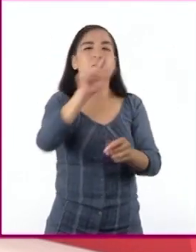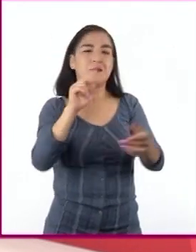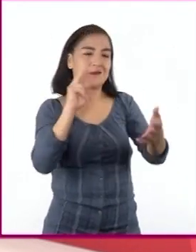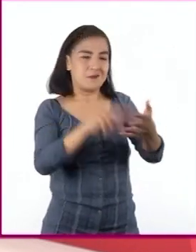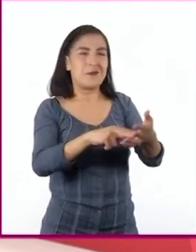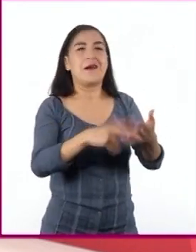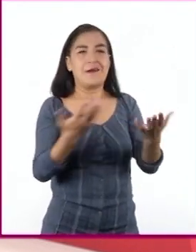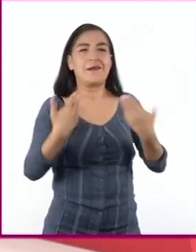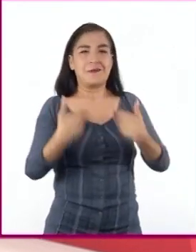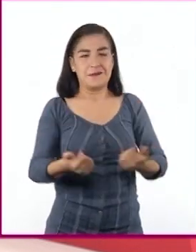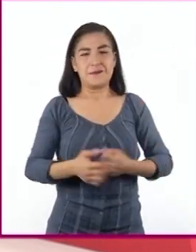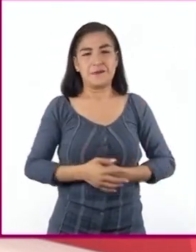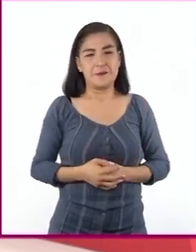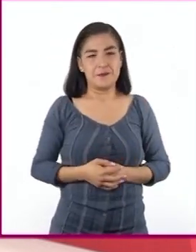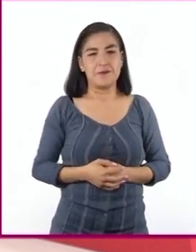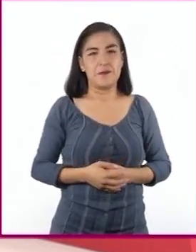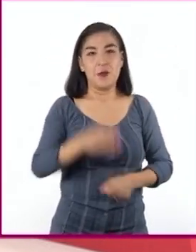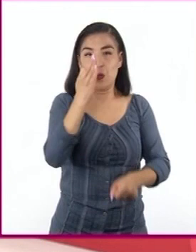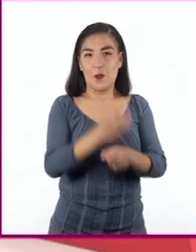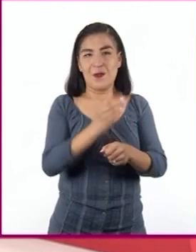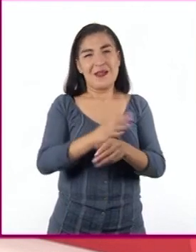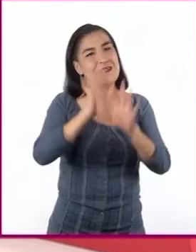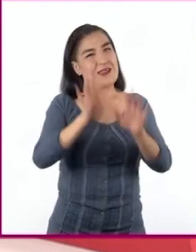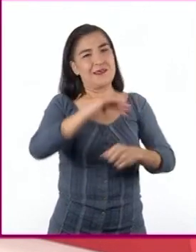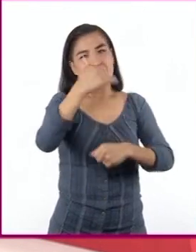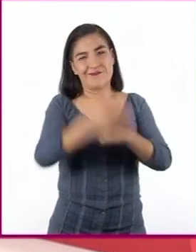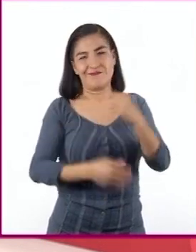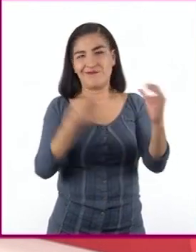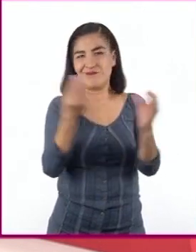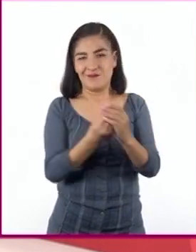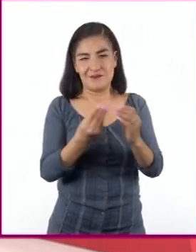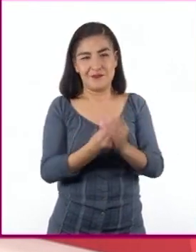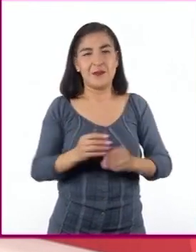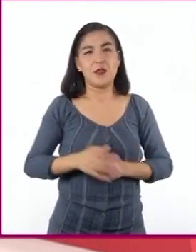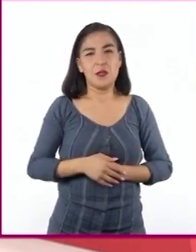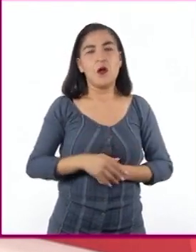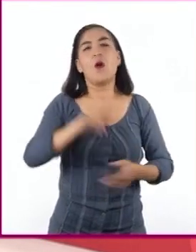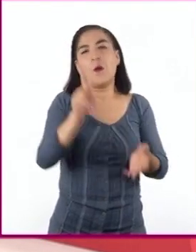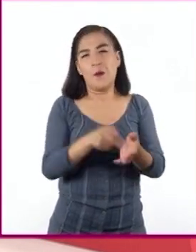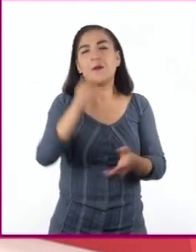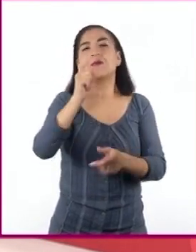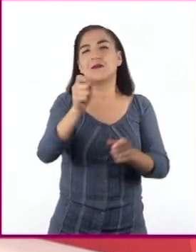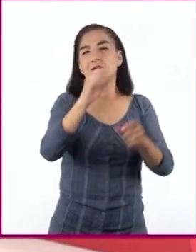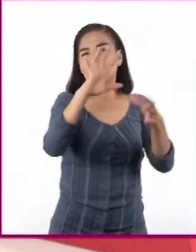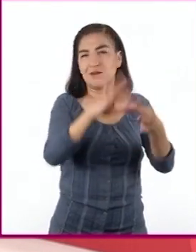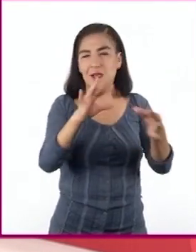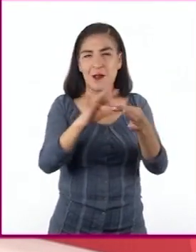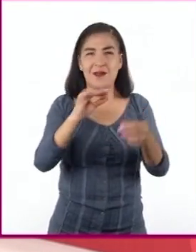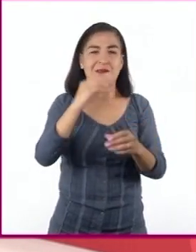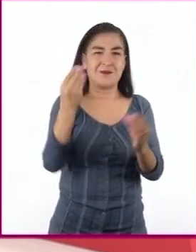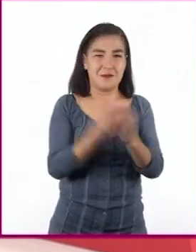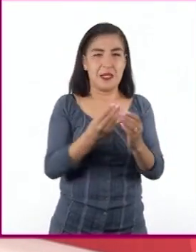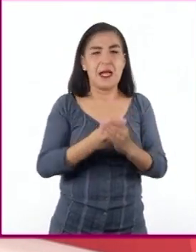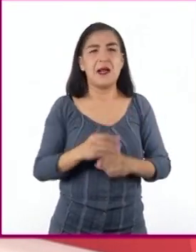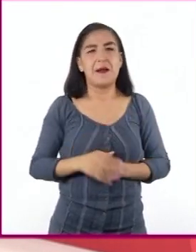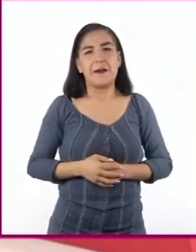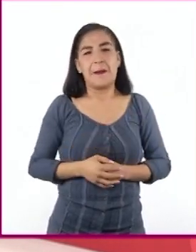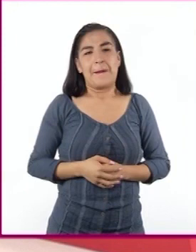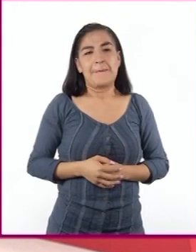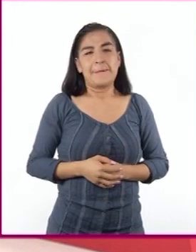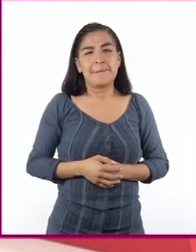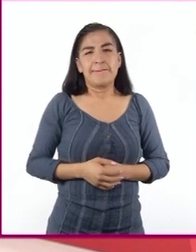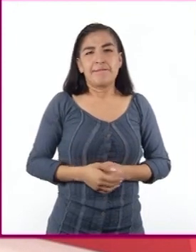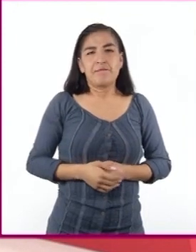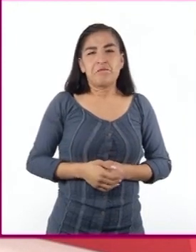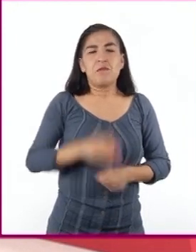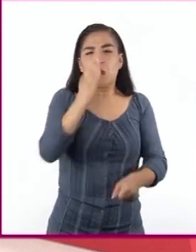Estamos por terminar la sesión, así que recapitulemos. se explicó qué es la postura